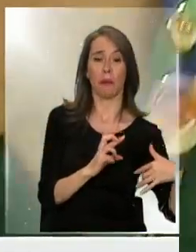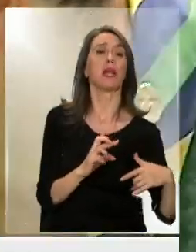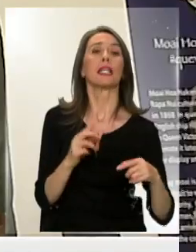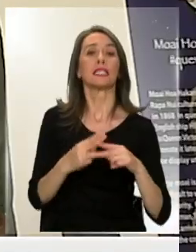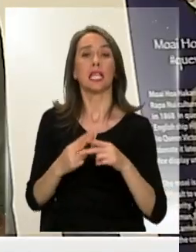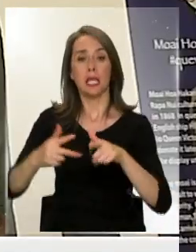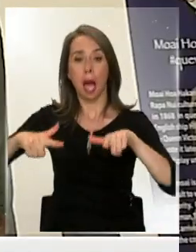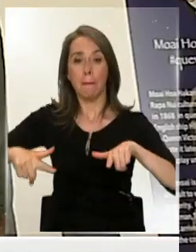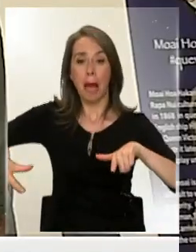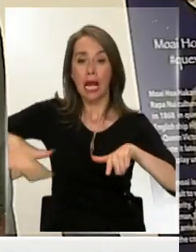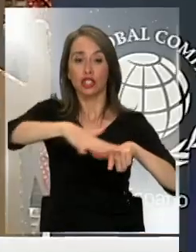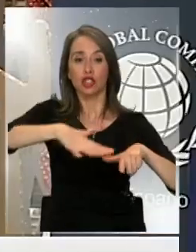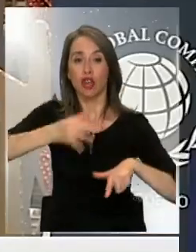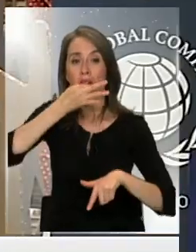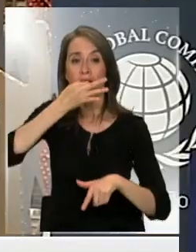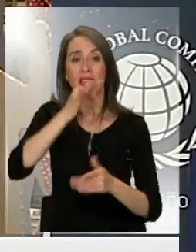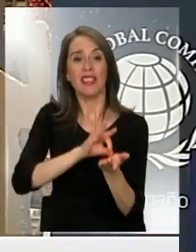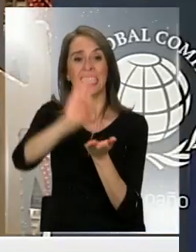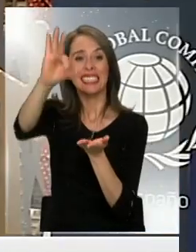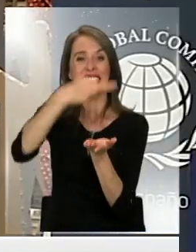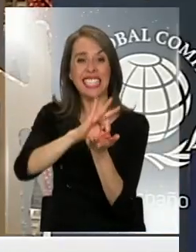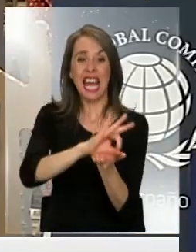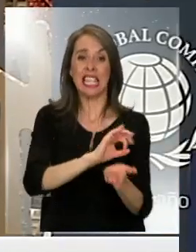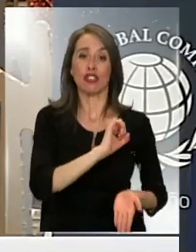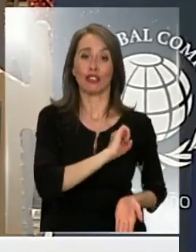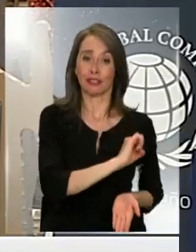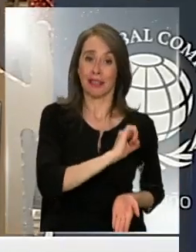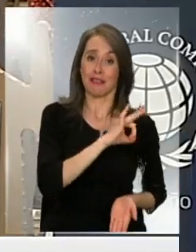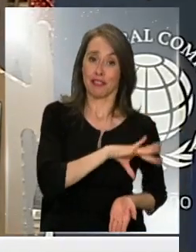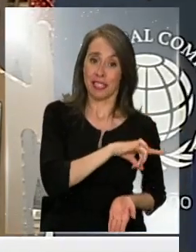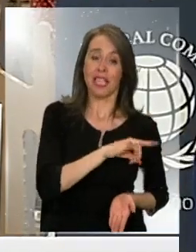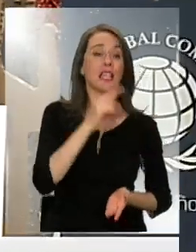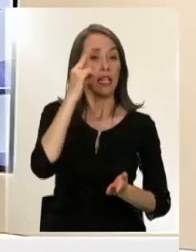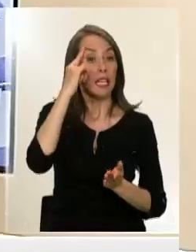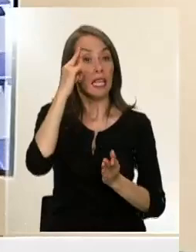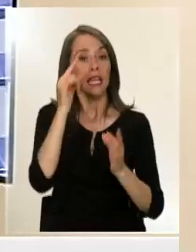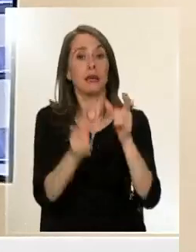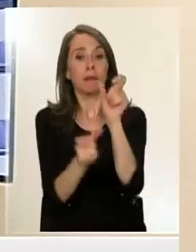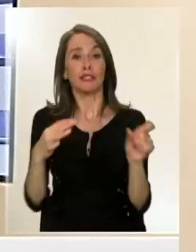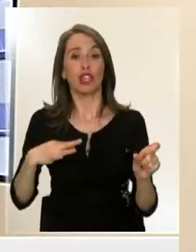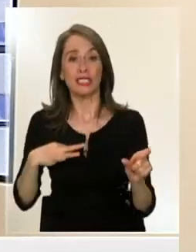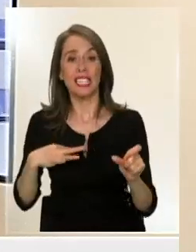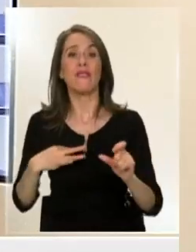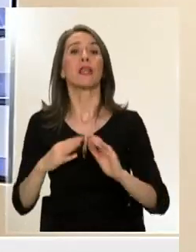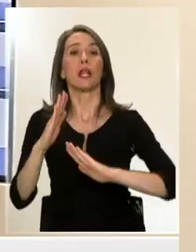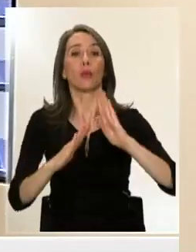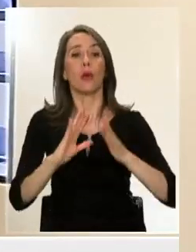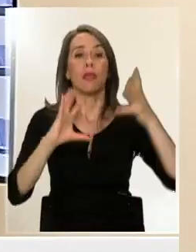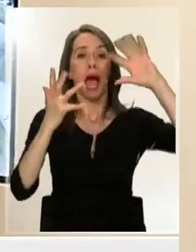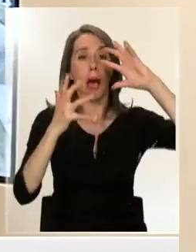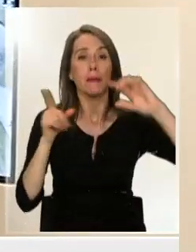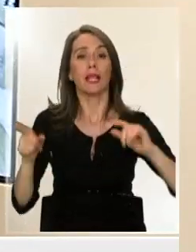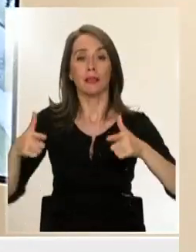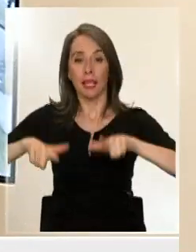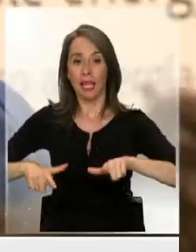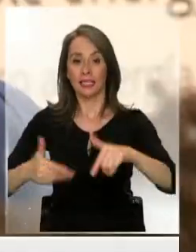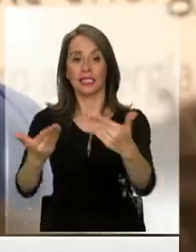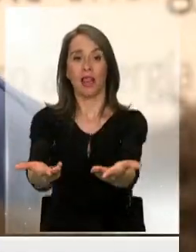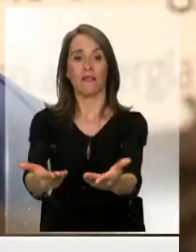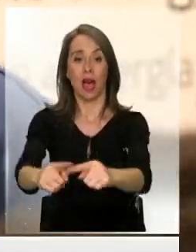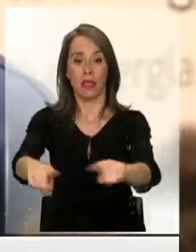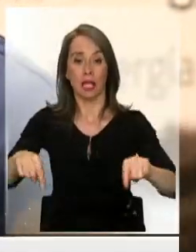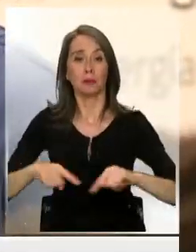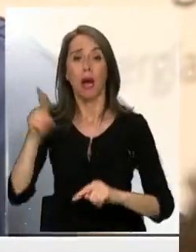Verde. En Cerrillos, los ciudadanos y las propuestas innovadoras sustentables de los civiles serían las dueñas del espacio. En Madrid